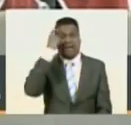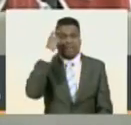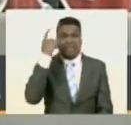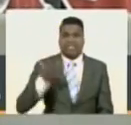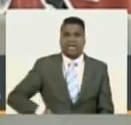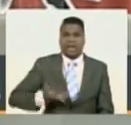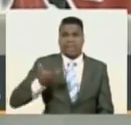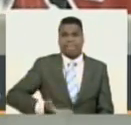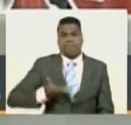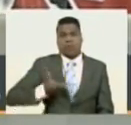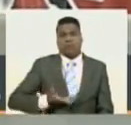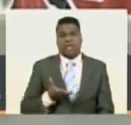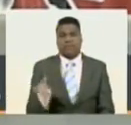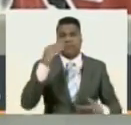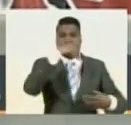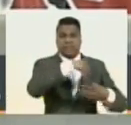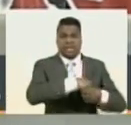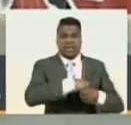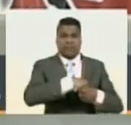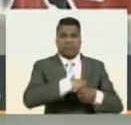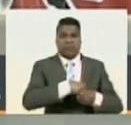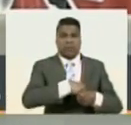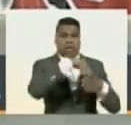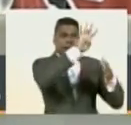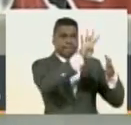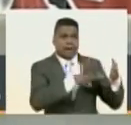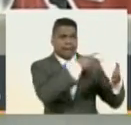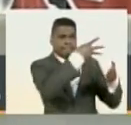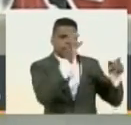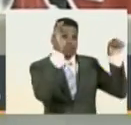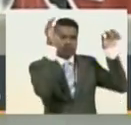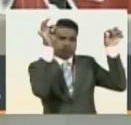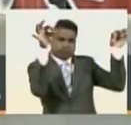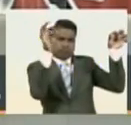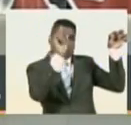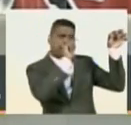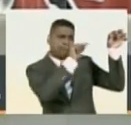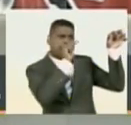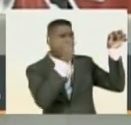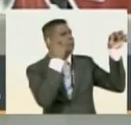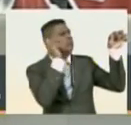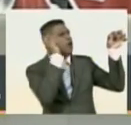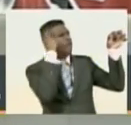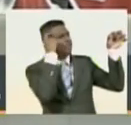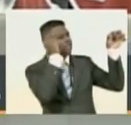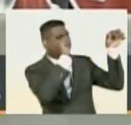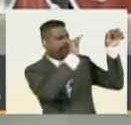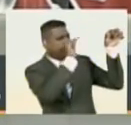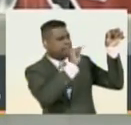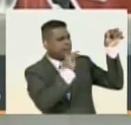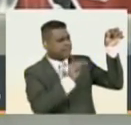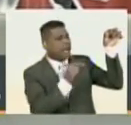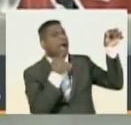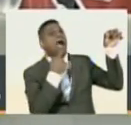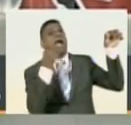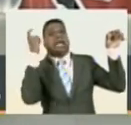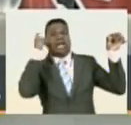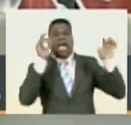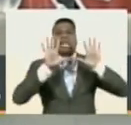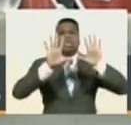fundamentales dentro del cronograma electoral relativo a la elección regional del